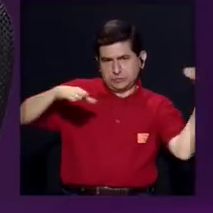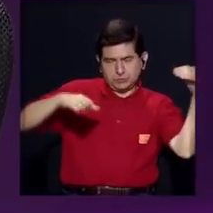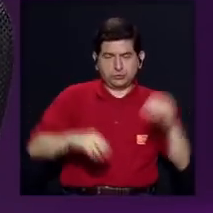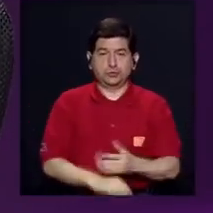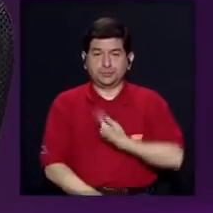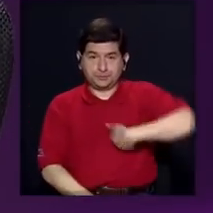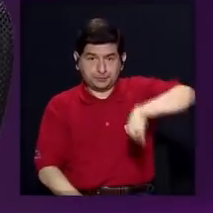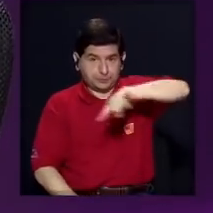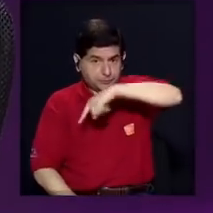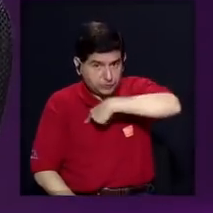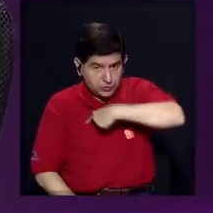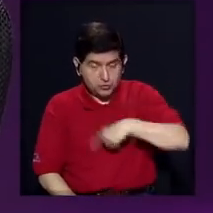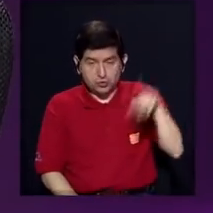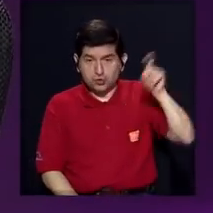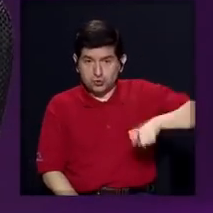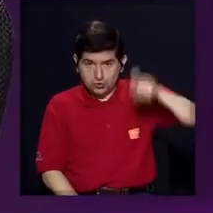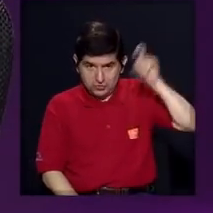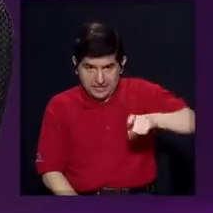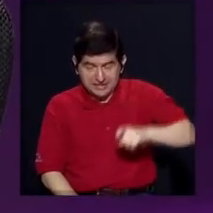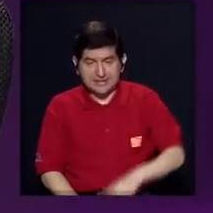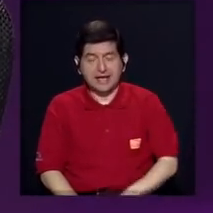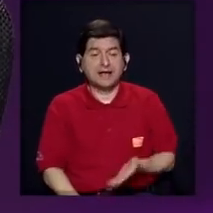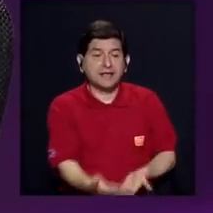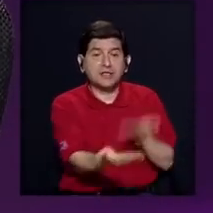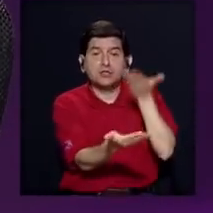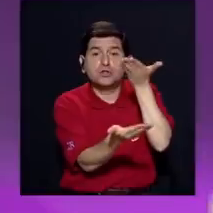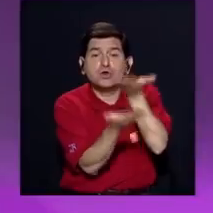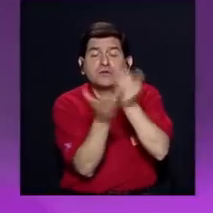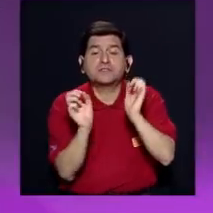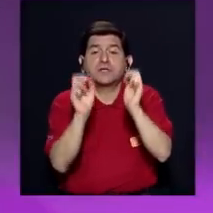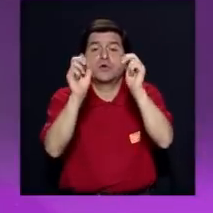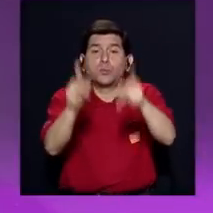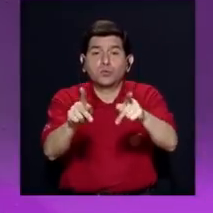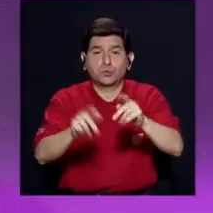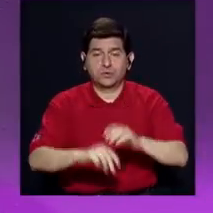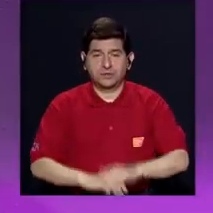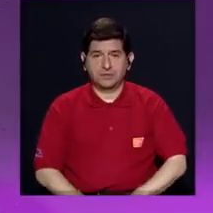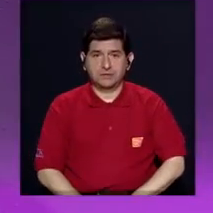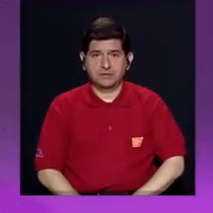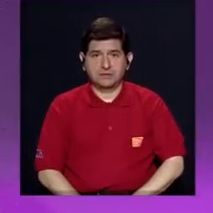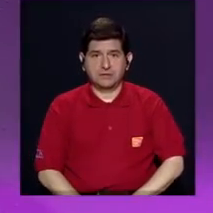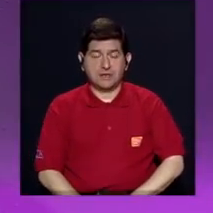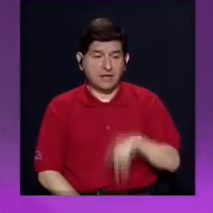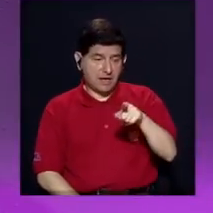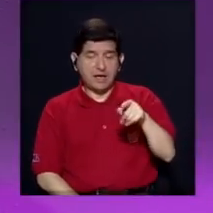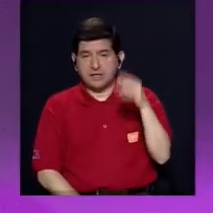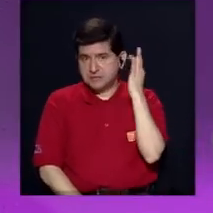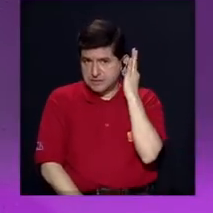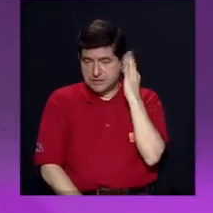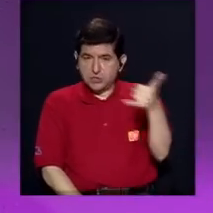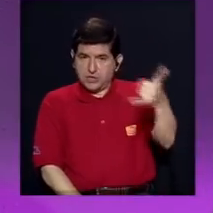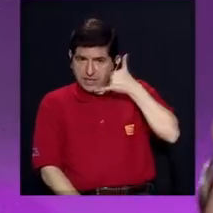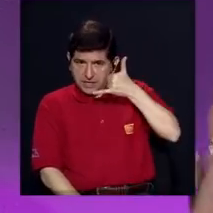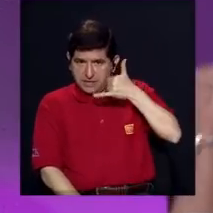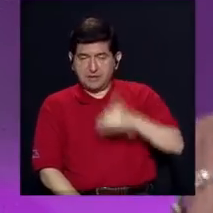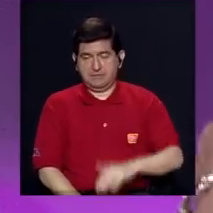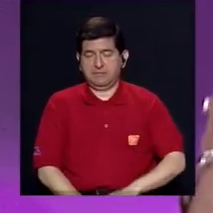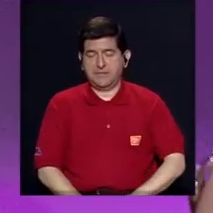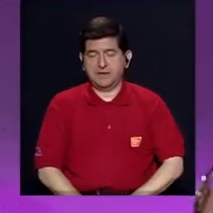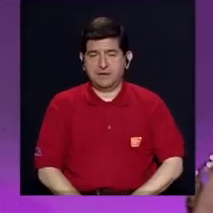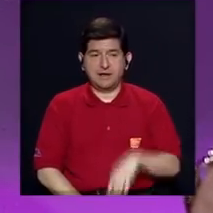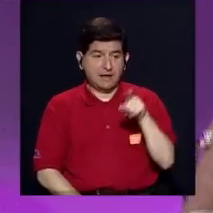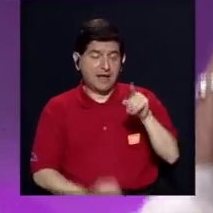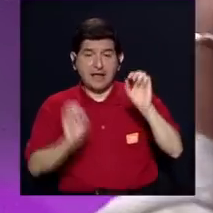nosotros debemos y ofrecerles posibilidades a cintia la persona que nos llama para que